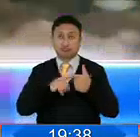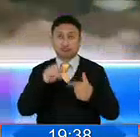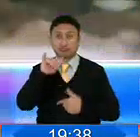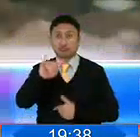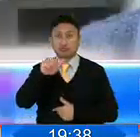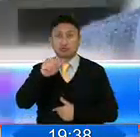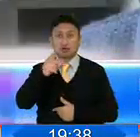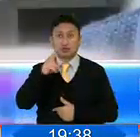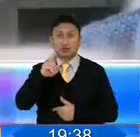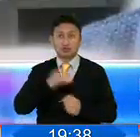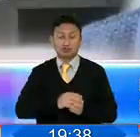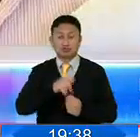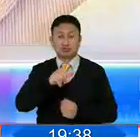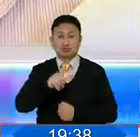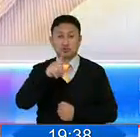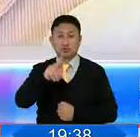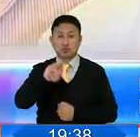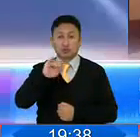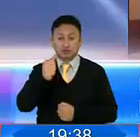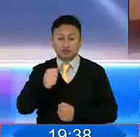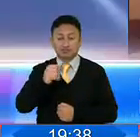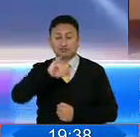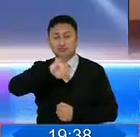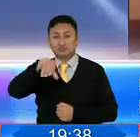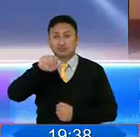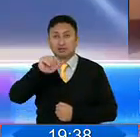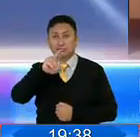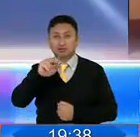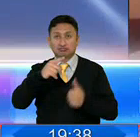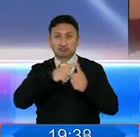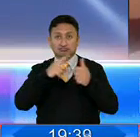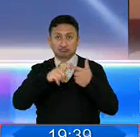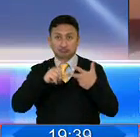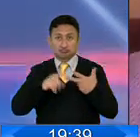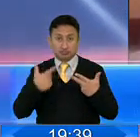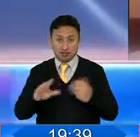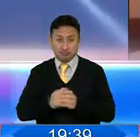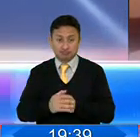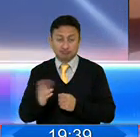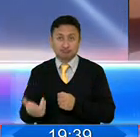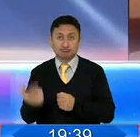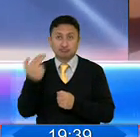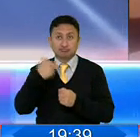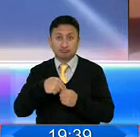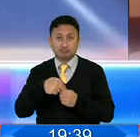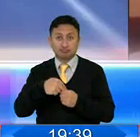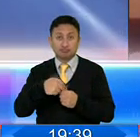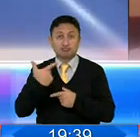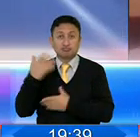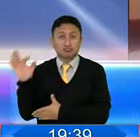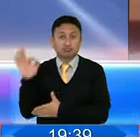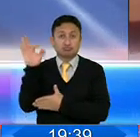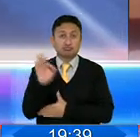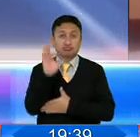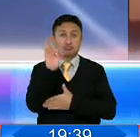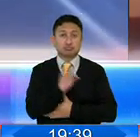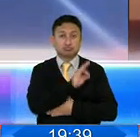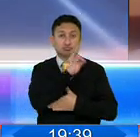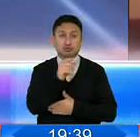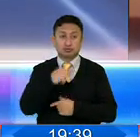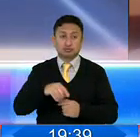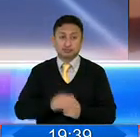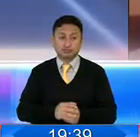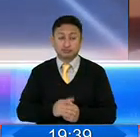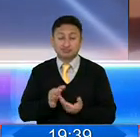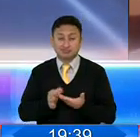Yacu Pérez, Luis Isa y Jaime Vargas. Mire, está establecido la participación de delegados